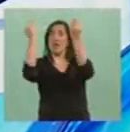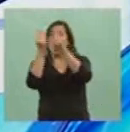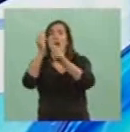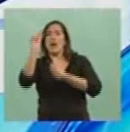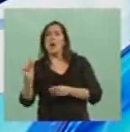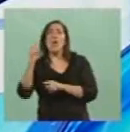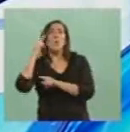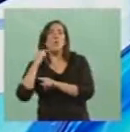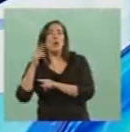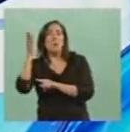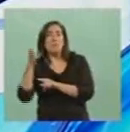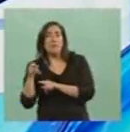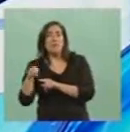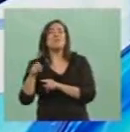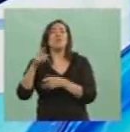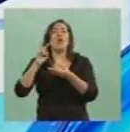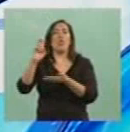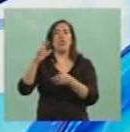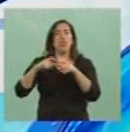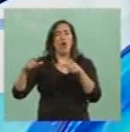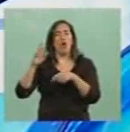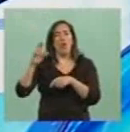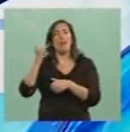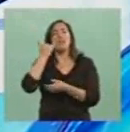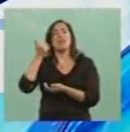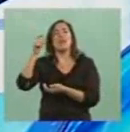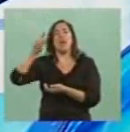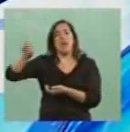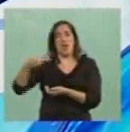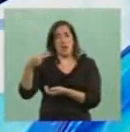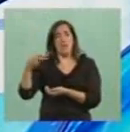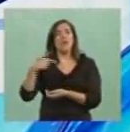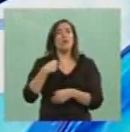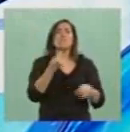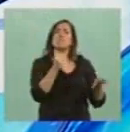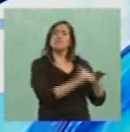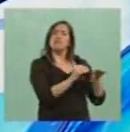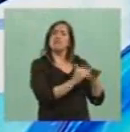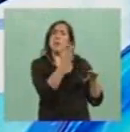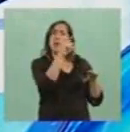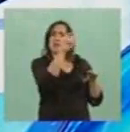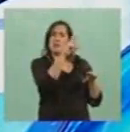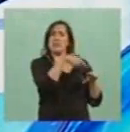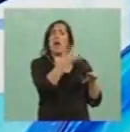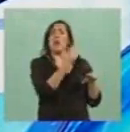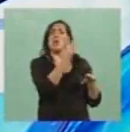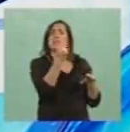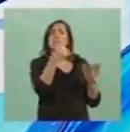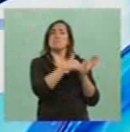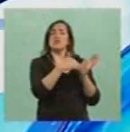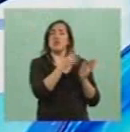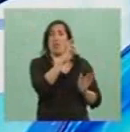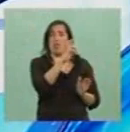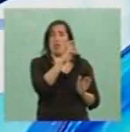dólares o en euros. Y tenemos en nuestras reservas más de 46 mil millones de dólares,